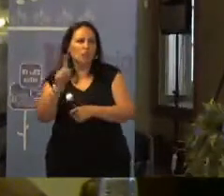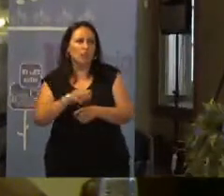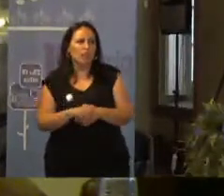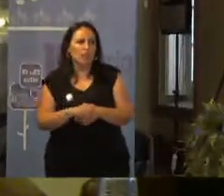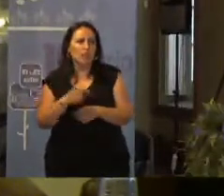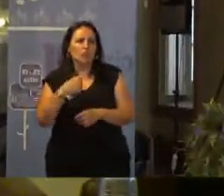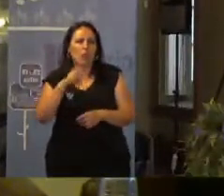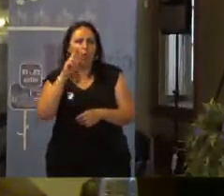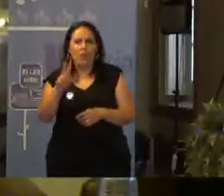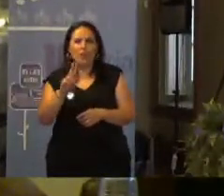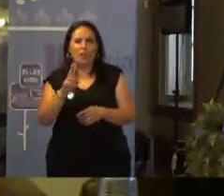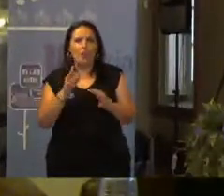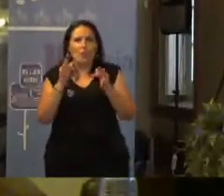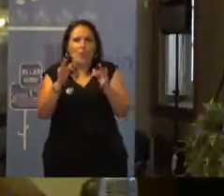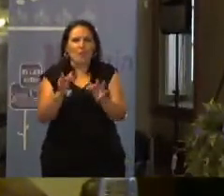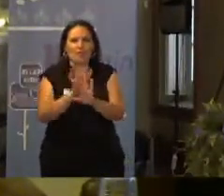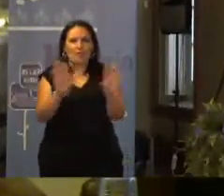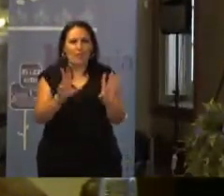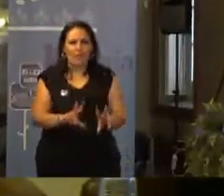volvín ver. Con isto acabo.